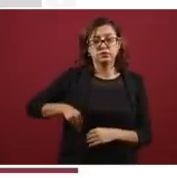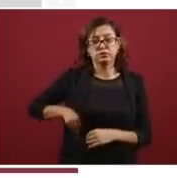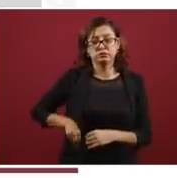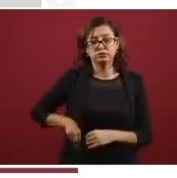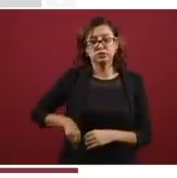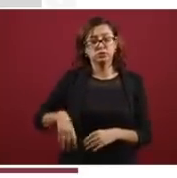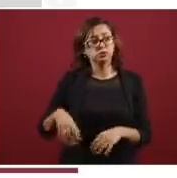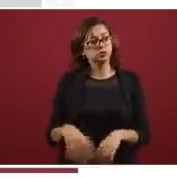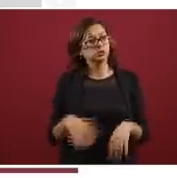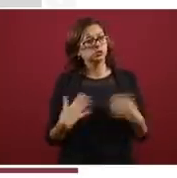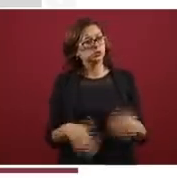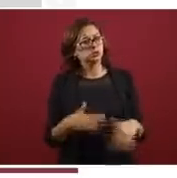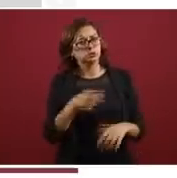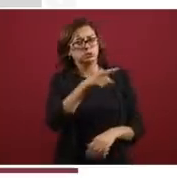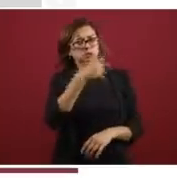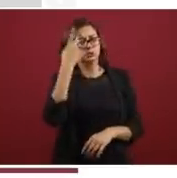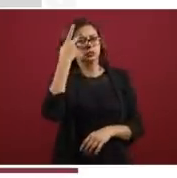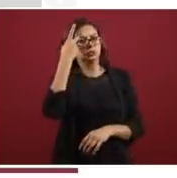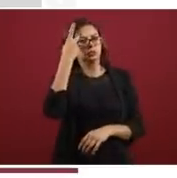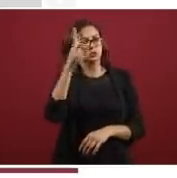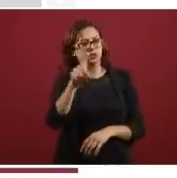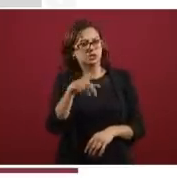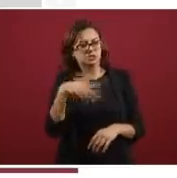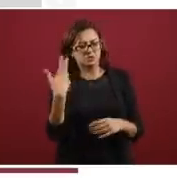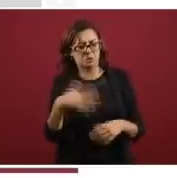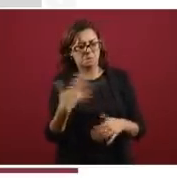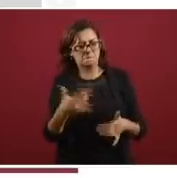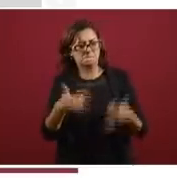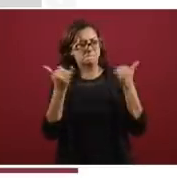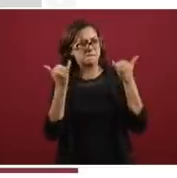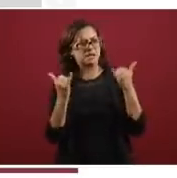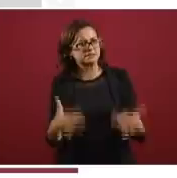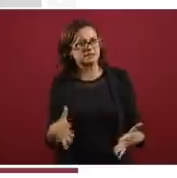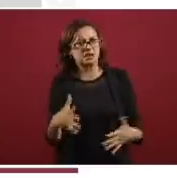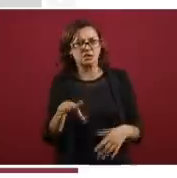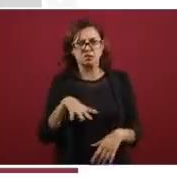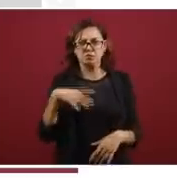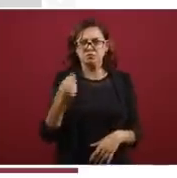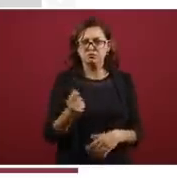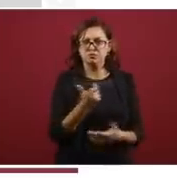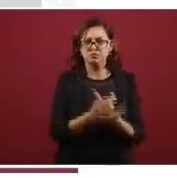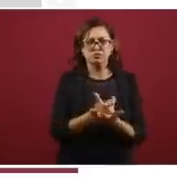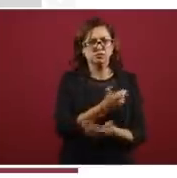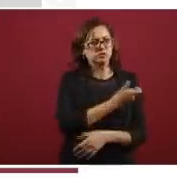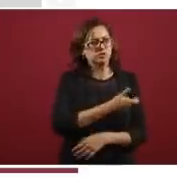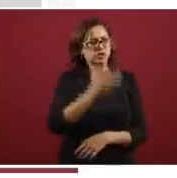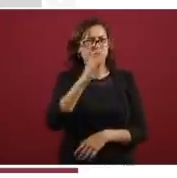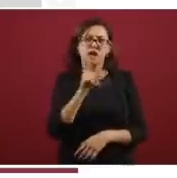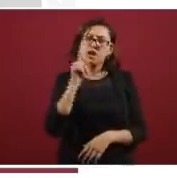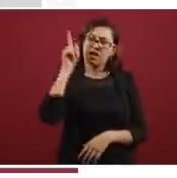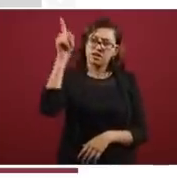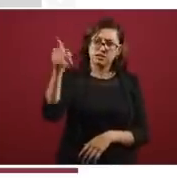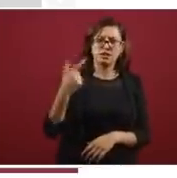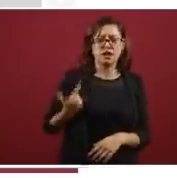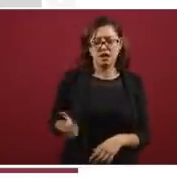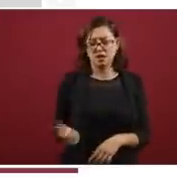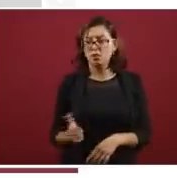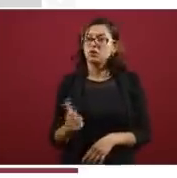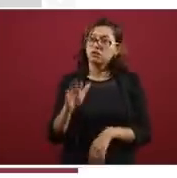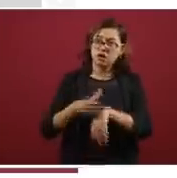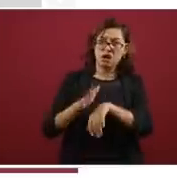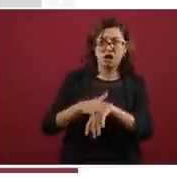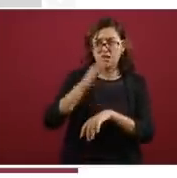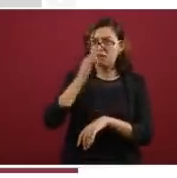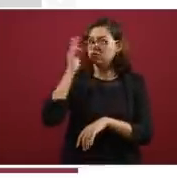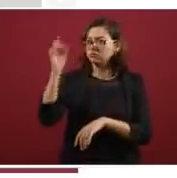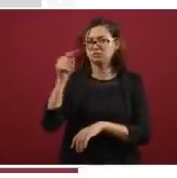una gasolinera que le cargara tanto la mano. Entonces, allá mis paisanos leoneses ya saben a cuál gasolinera